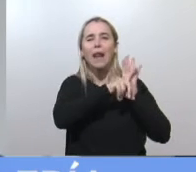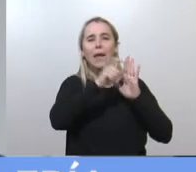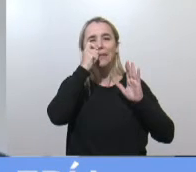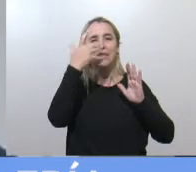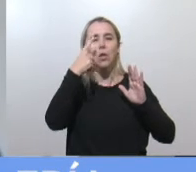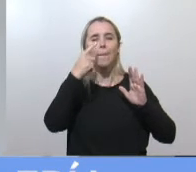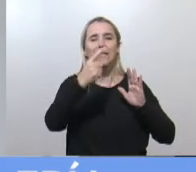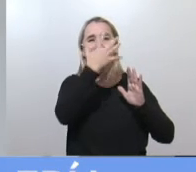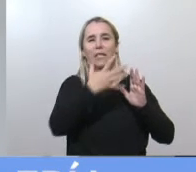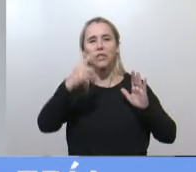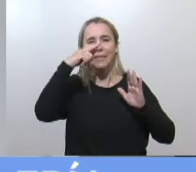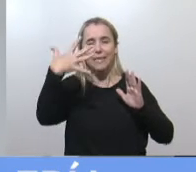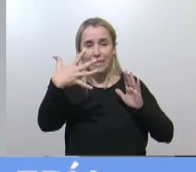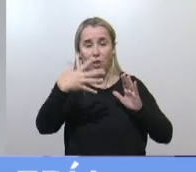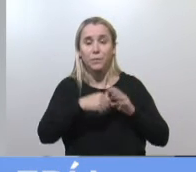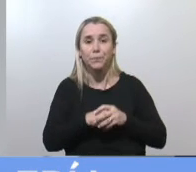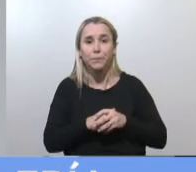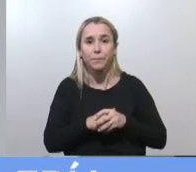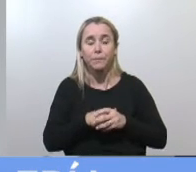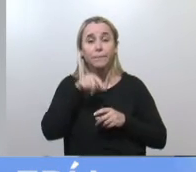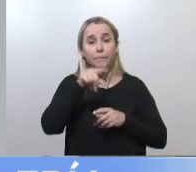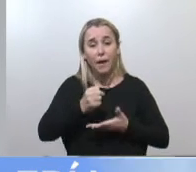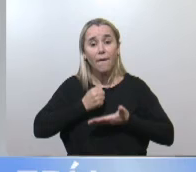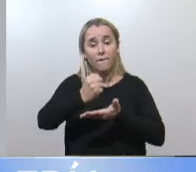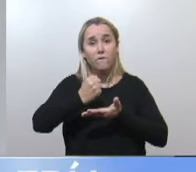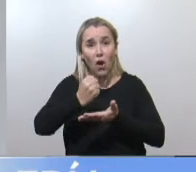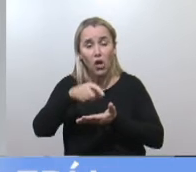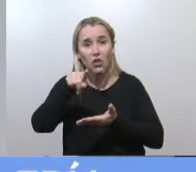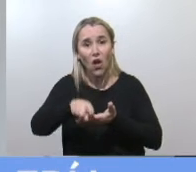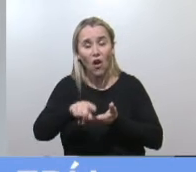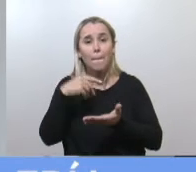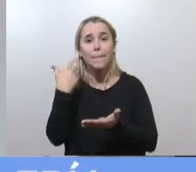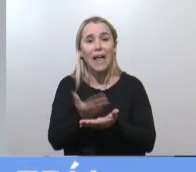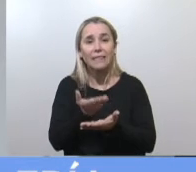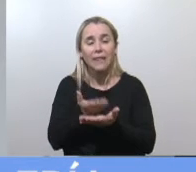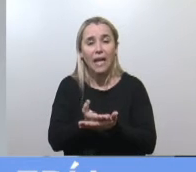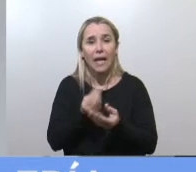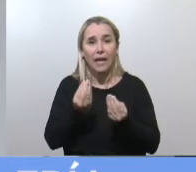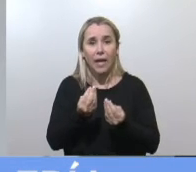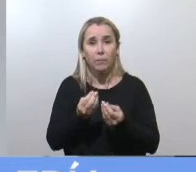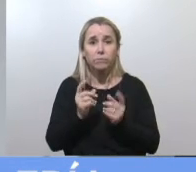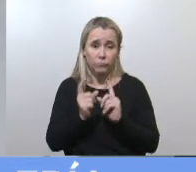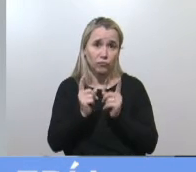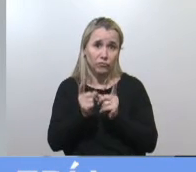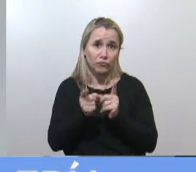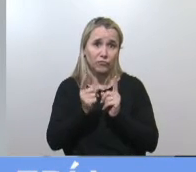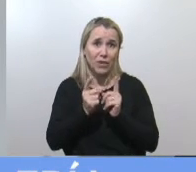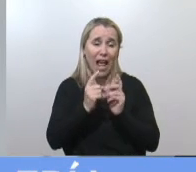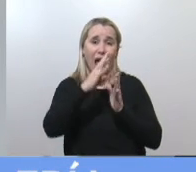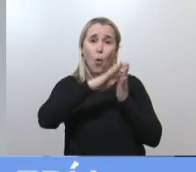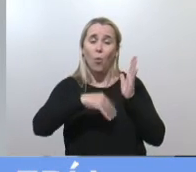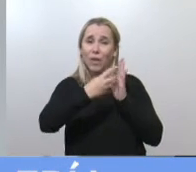25.565. A partir de los fondos fideicomitidos, se plantea no solo sostener la reducción en los cuadros